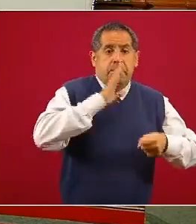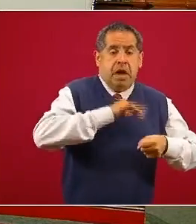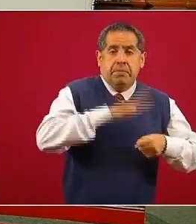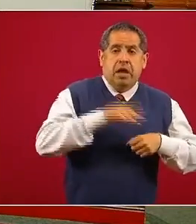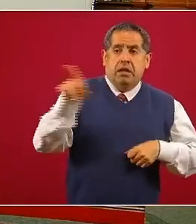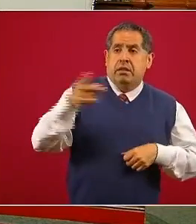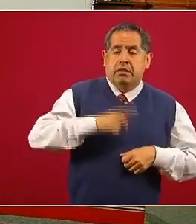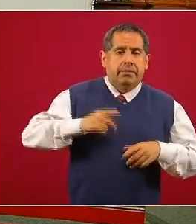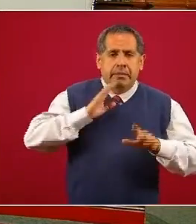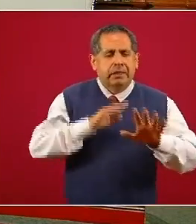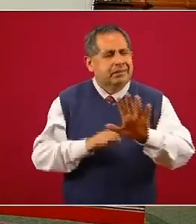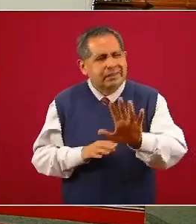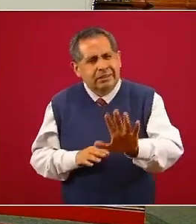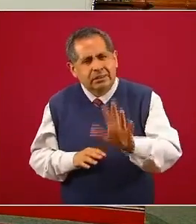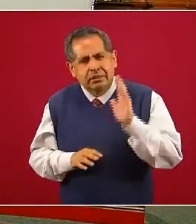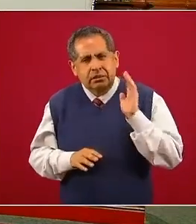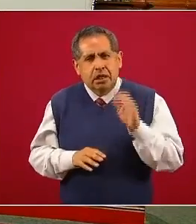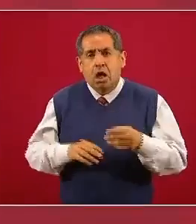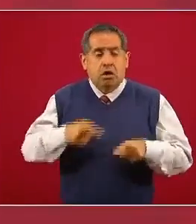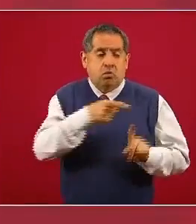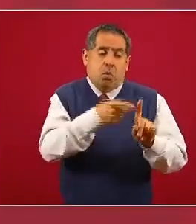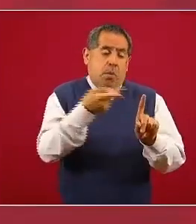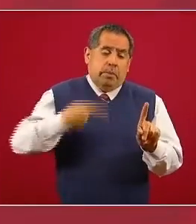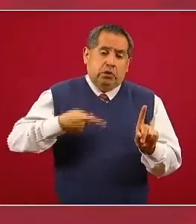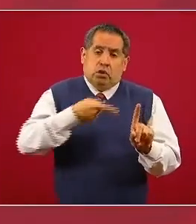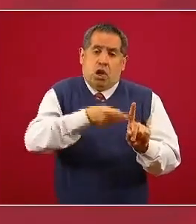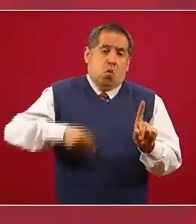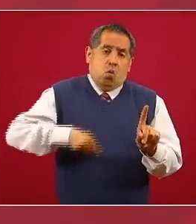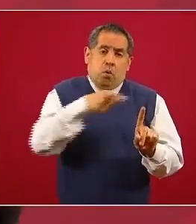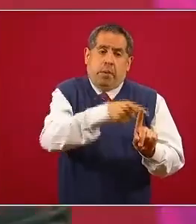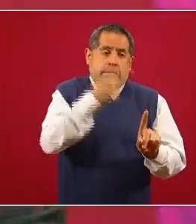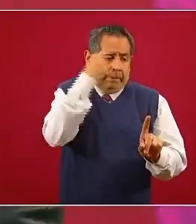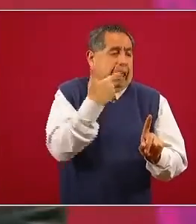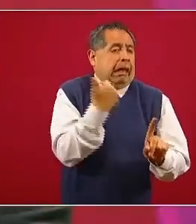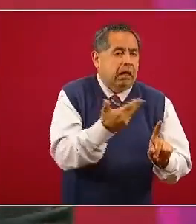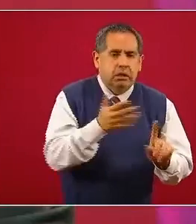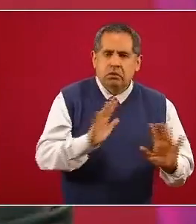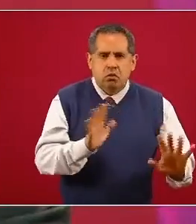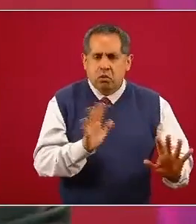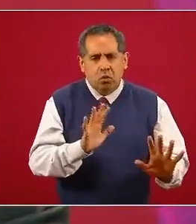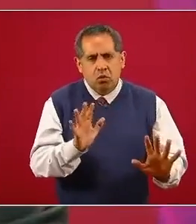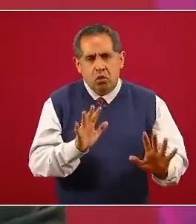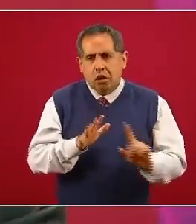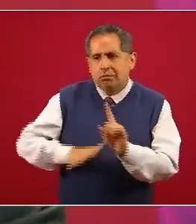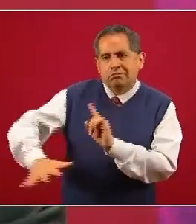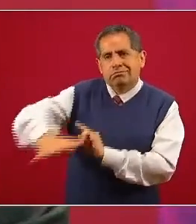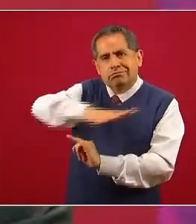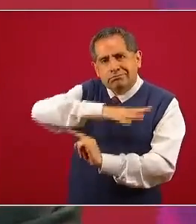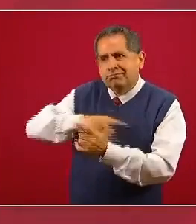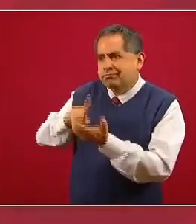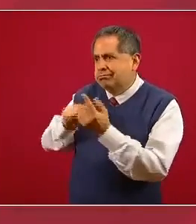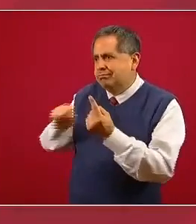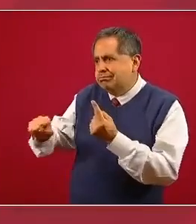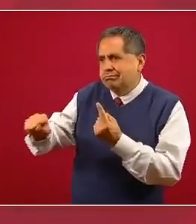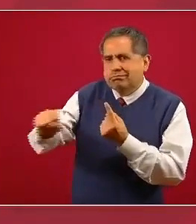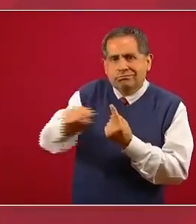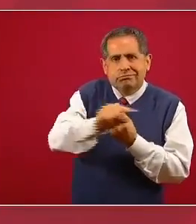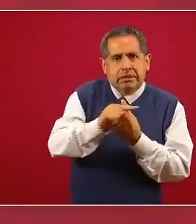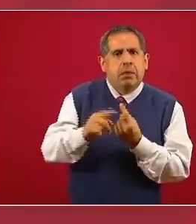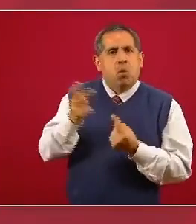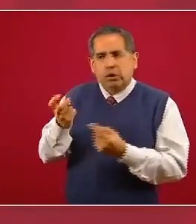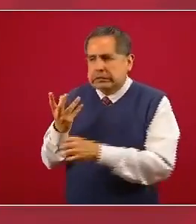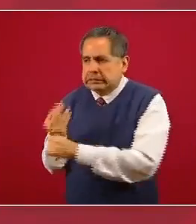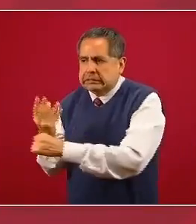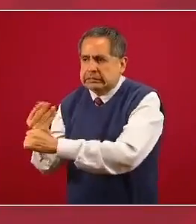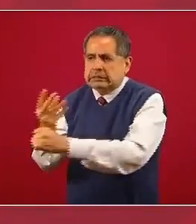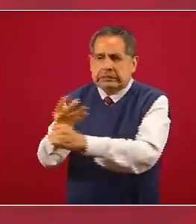que es decir, es culpa del individuo, nosotros decimos no, nosotros decimos es un problema estructural, o lo